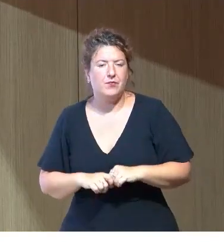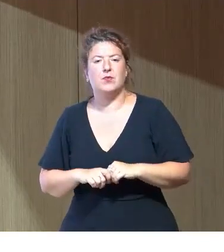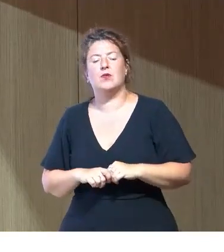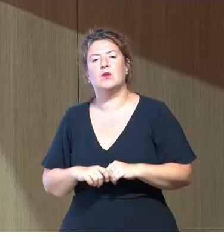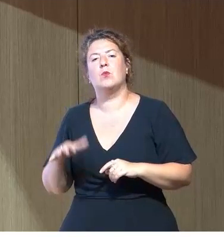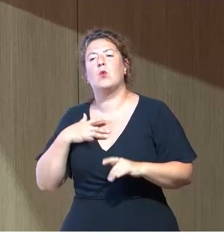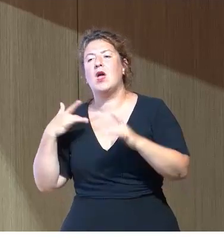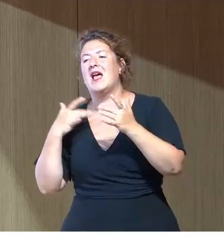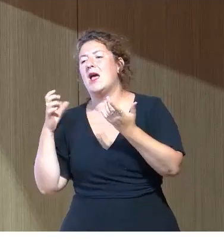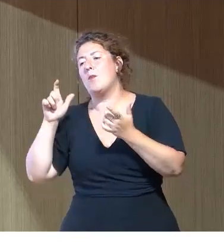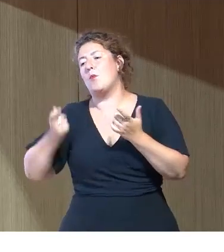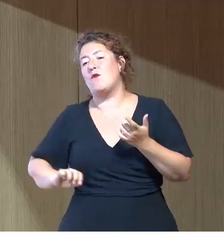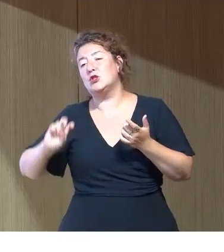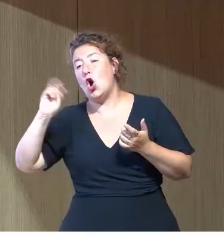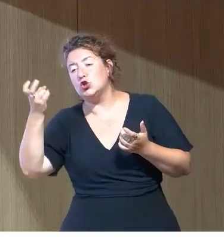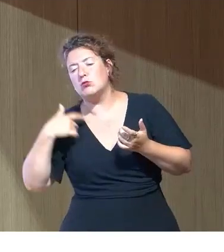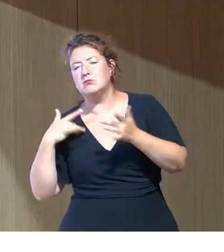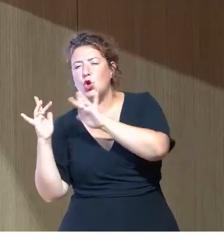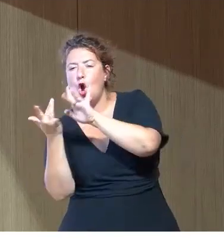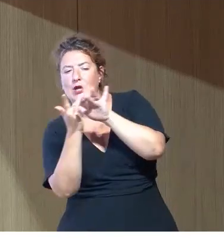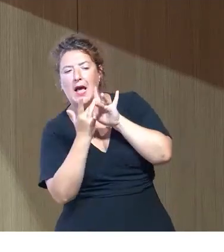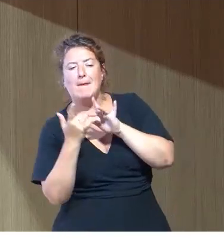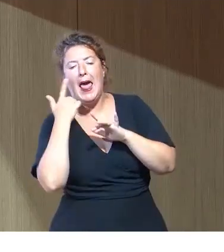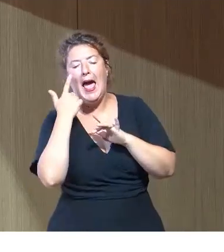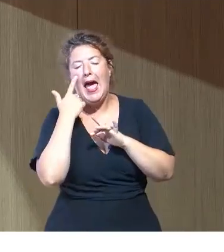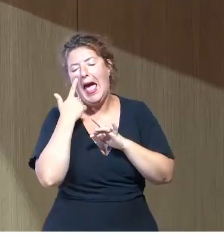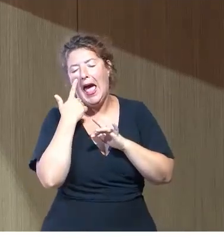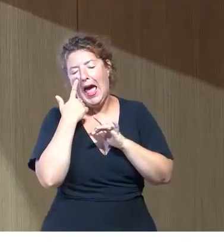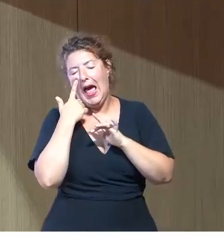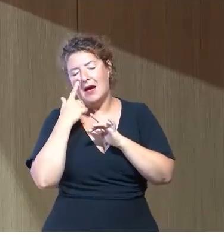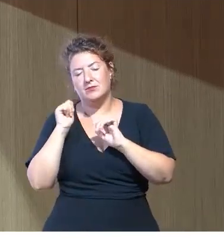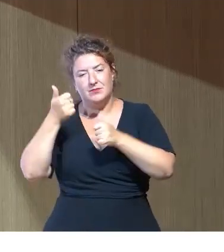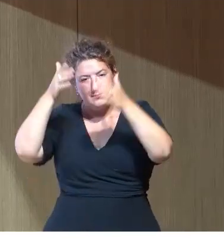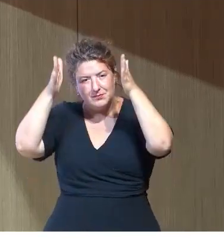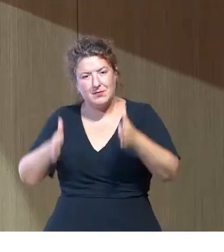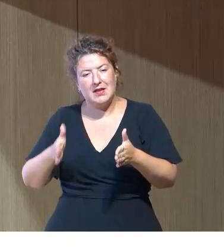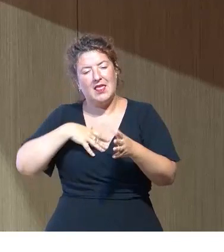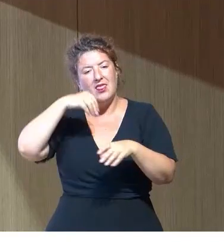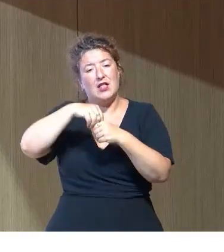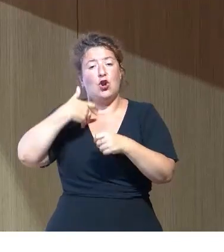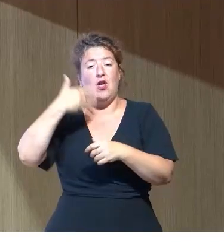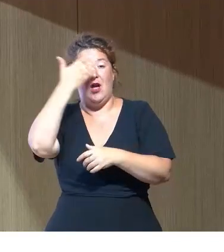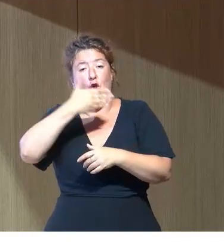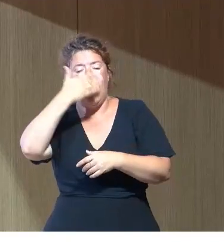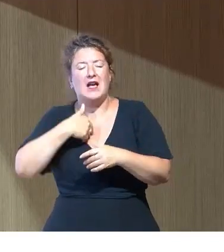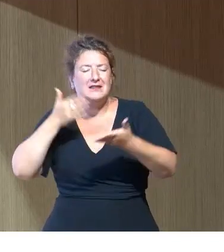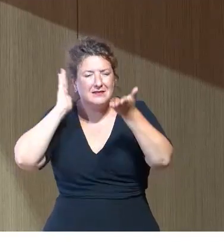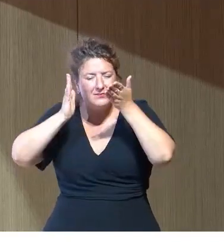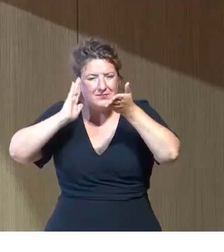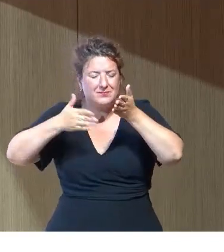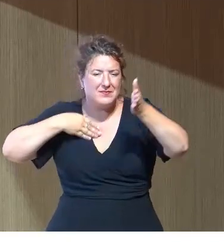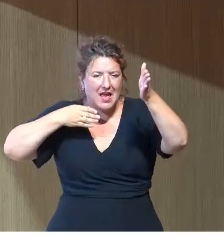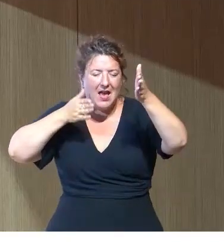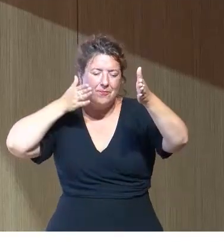profesionales me puedo relacionar para poder intervenir mejor en el contexto educativo con las personas con discapacidad